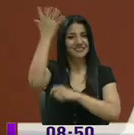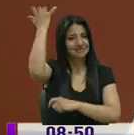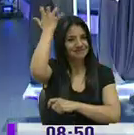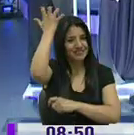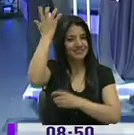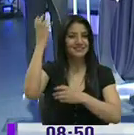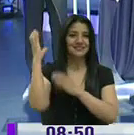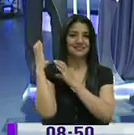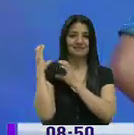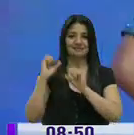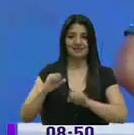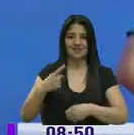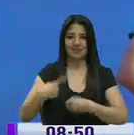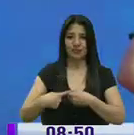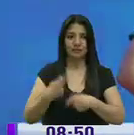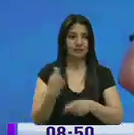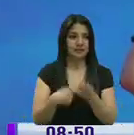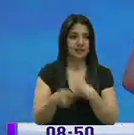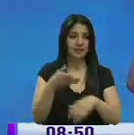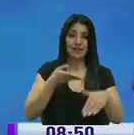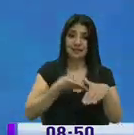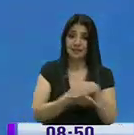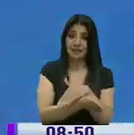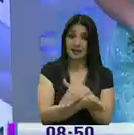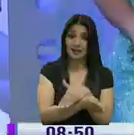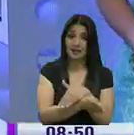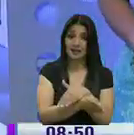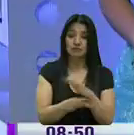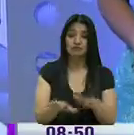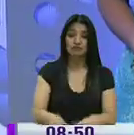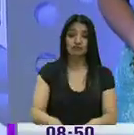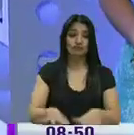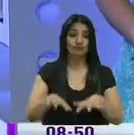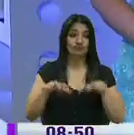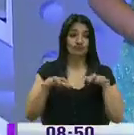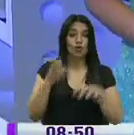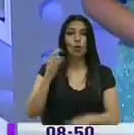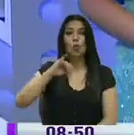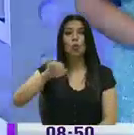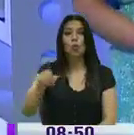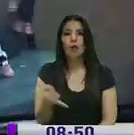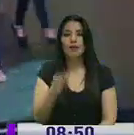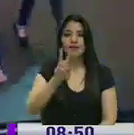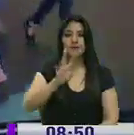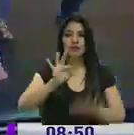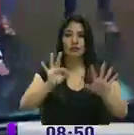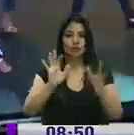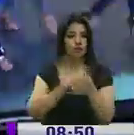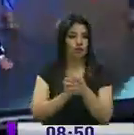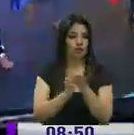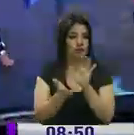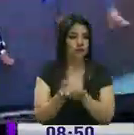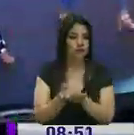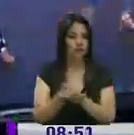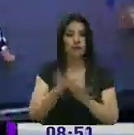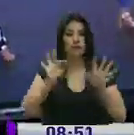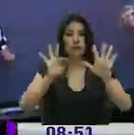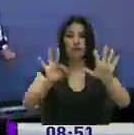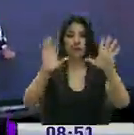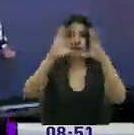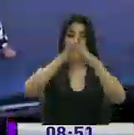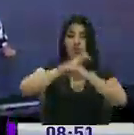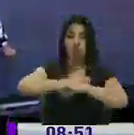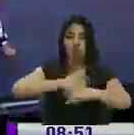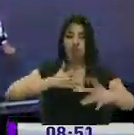quito la venta de las entradas para ir ser también que se realice el día jueves 28 de noviembre a las 20 horas en el